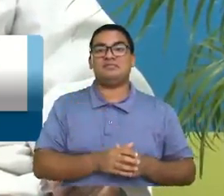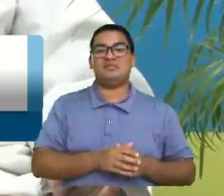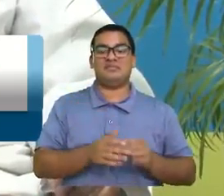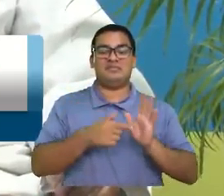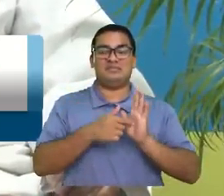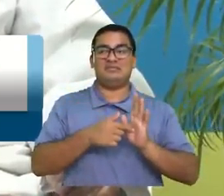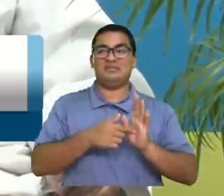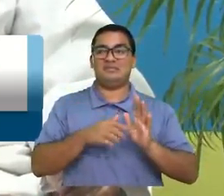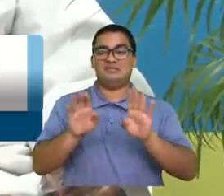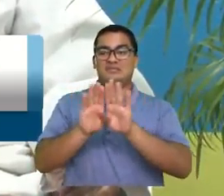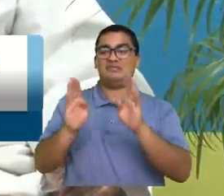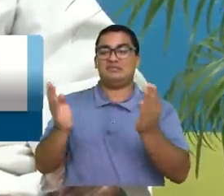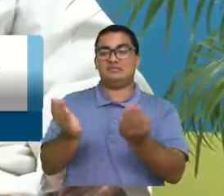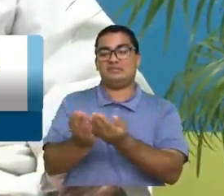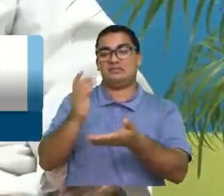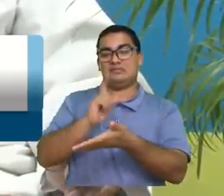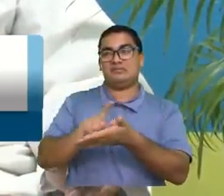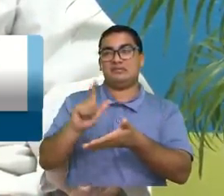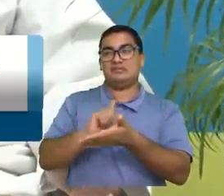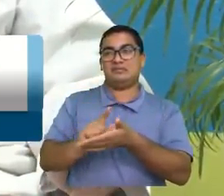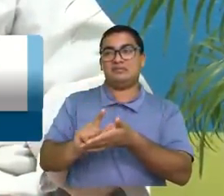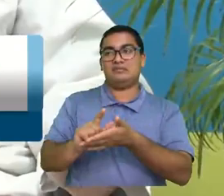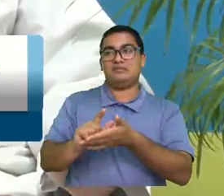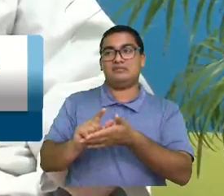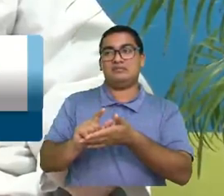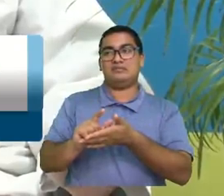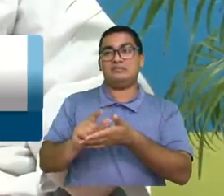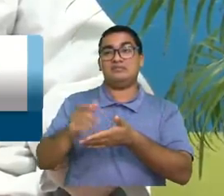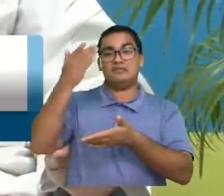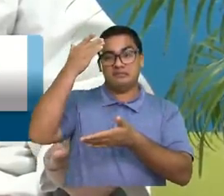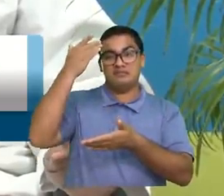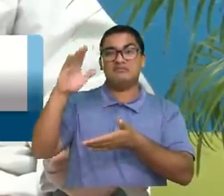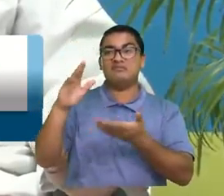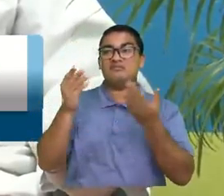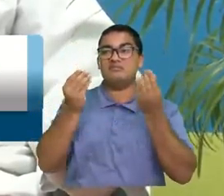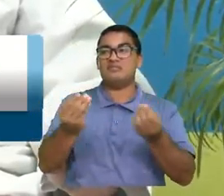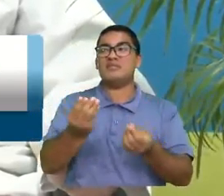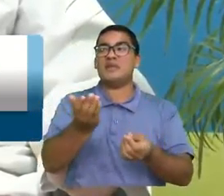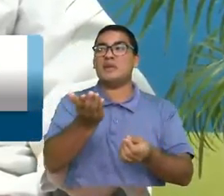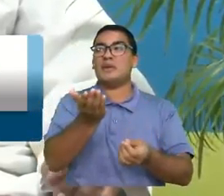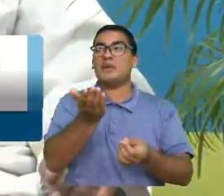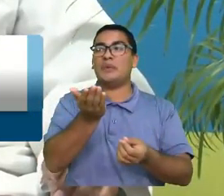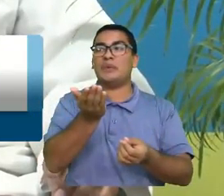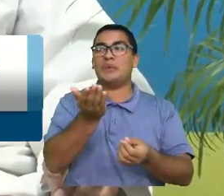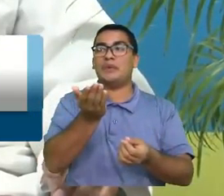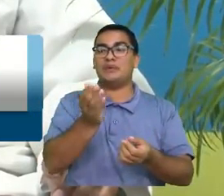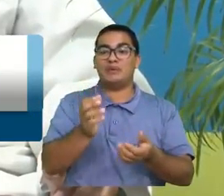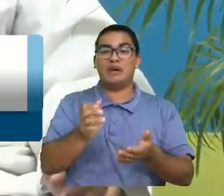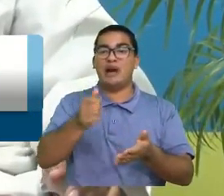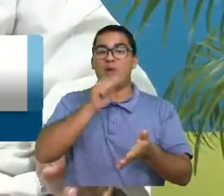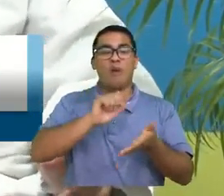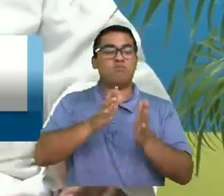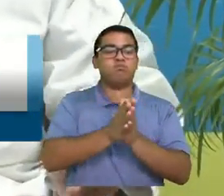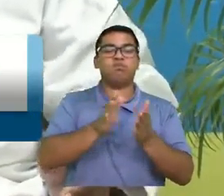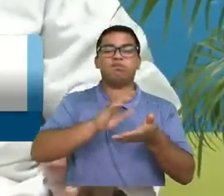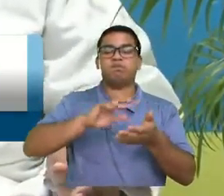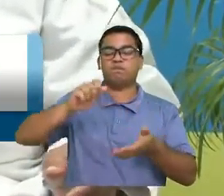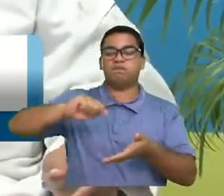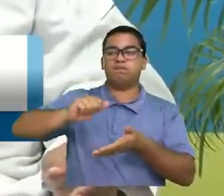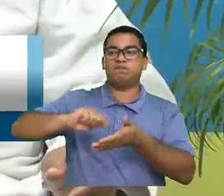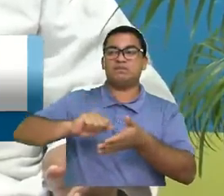este cuarto, lo más conveniente es que, si yo sé que hay bastante polvo, tengo que limpiar con un trapo húmedo, no